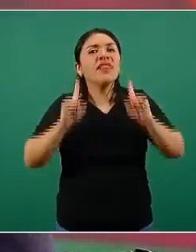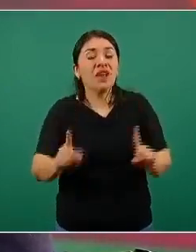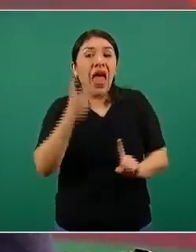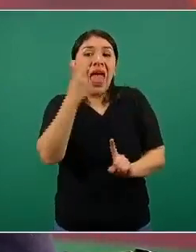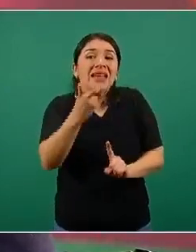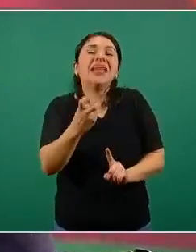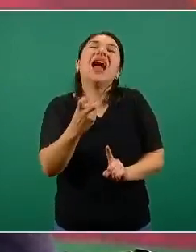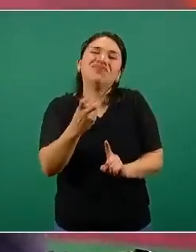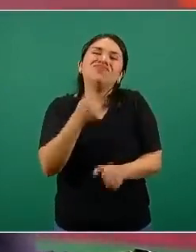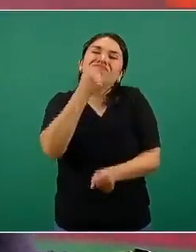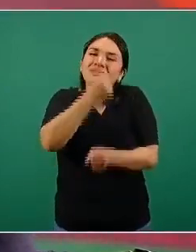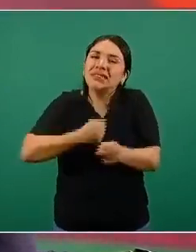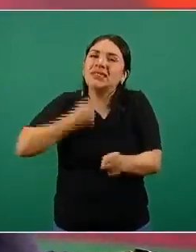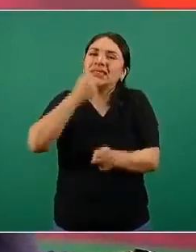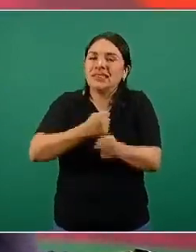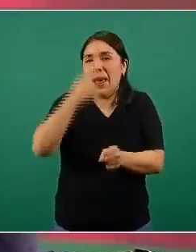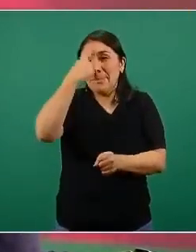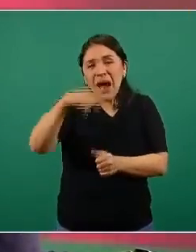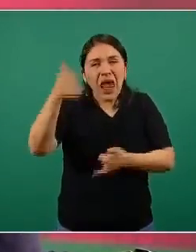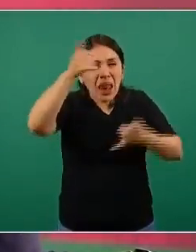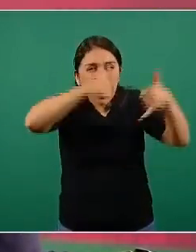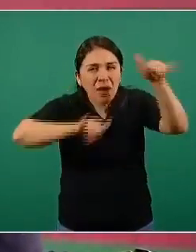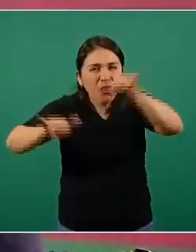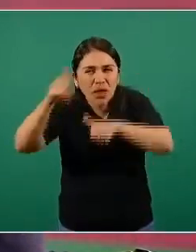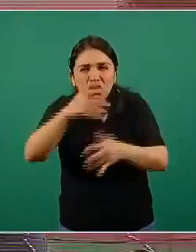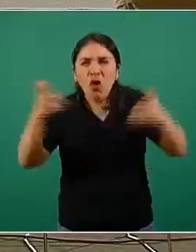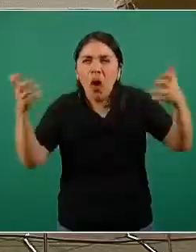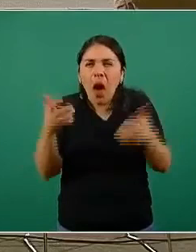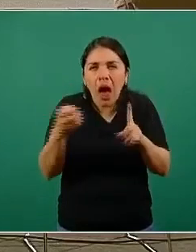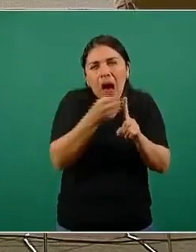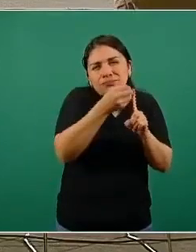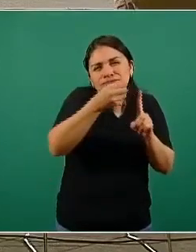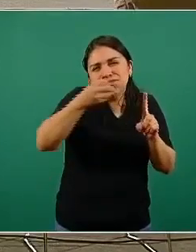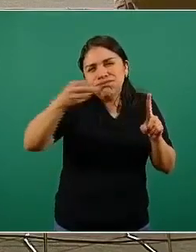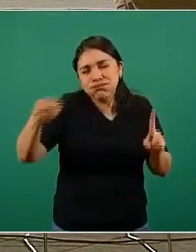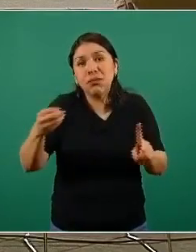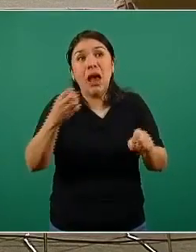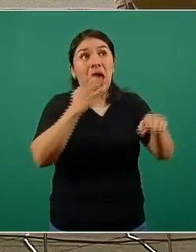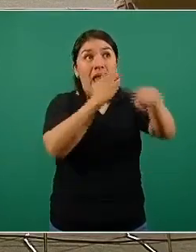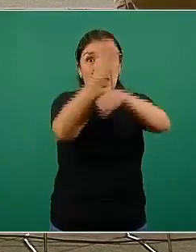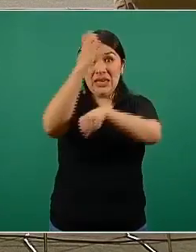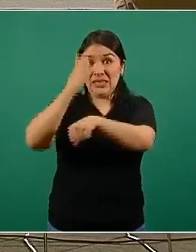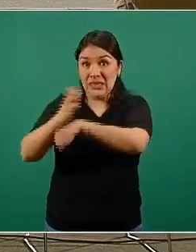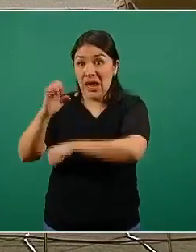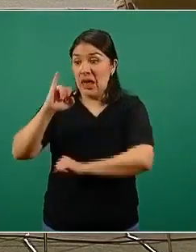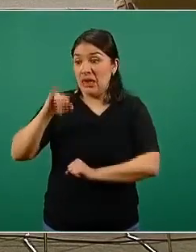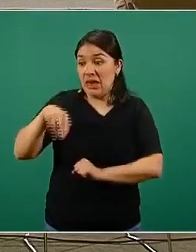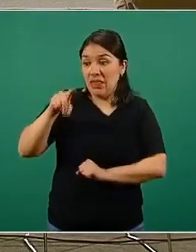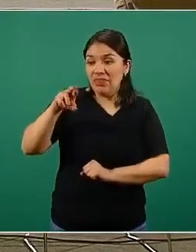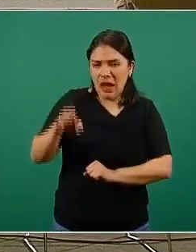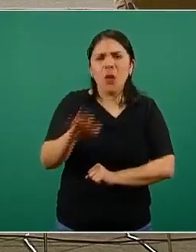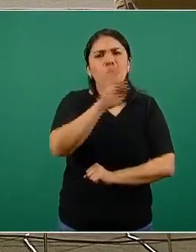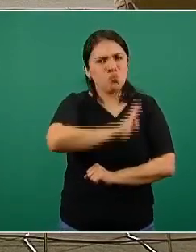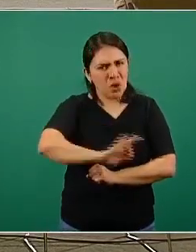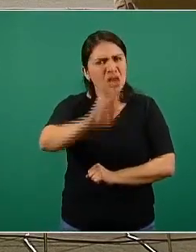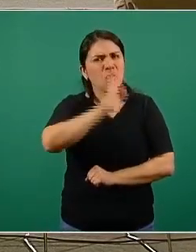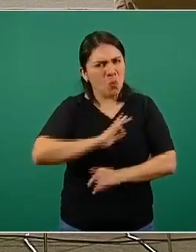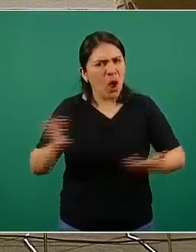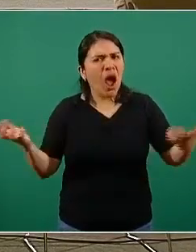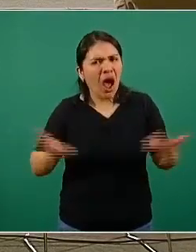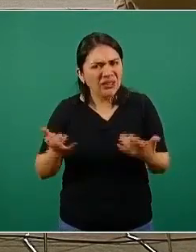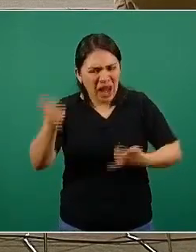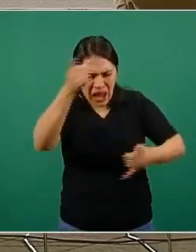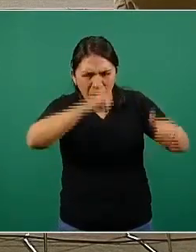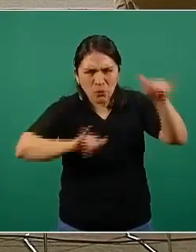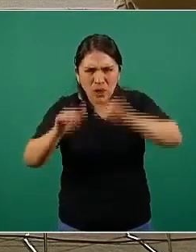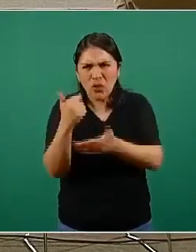esto es un ejercicio de laboratorio, y los laboratorios estatales lo pueden hacer, el INDRE claramente lo puede hacer, muchos de los laboratorios